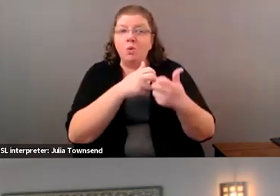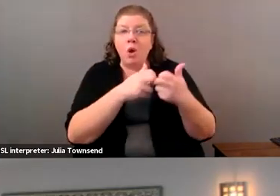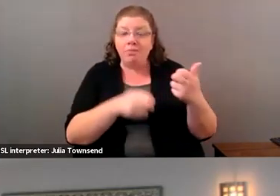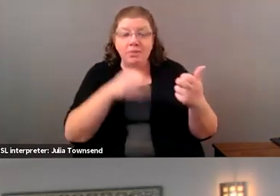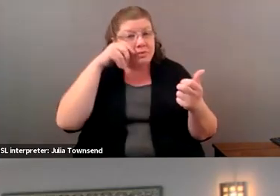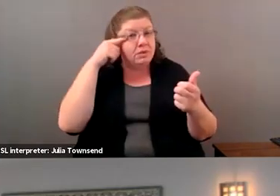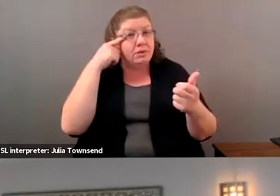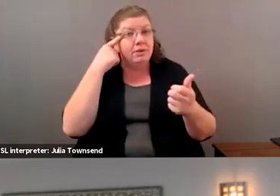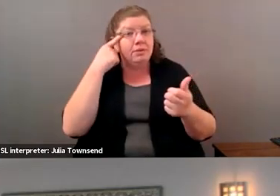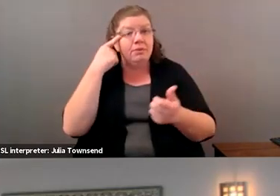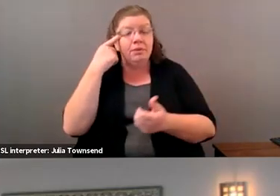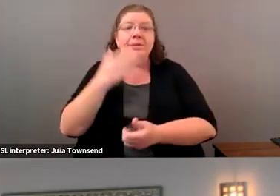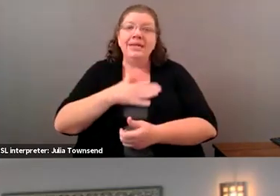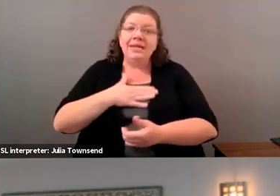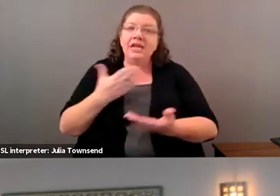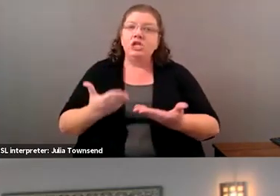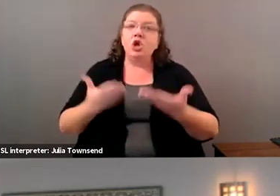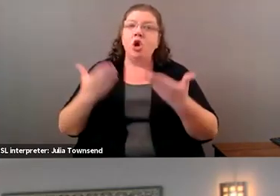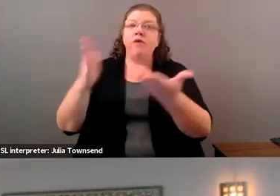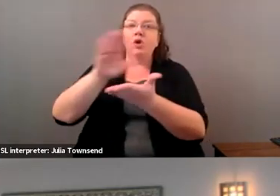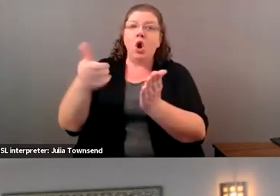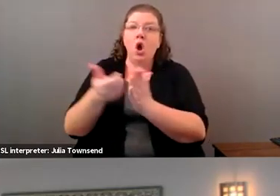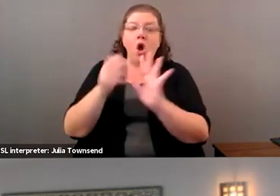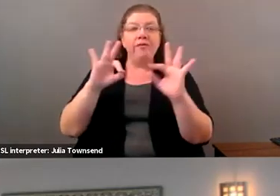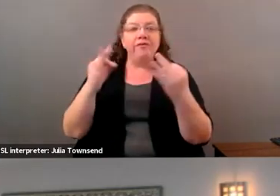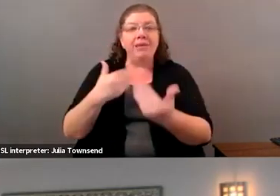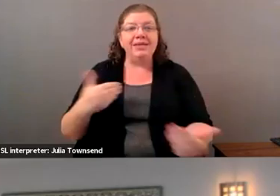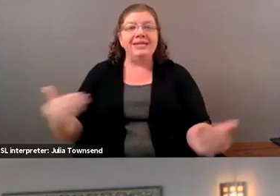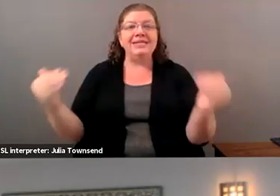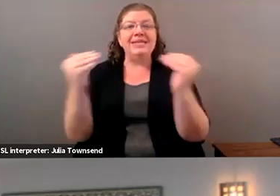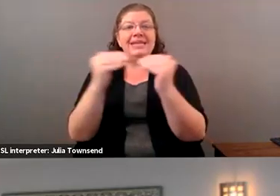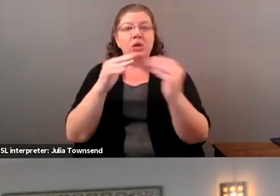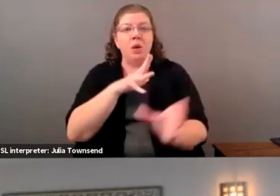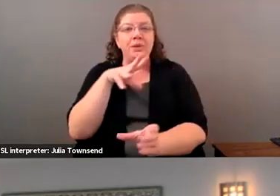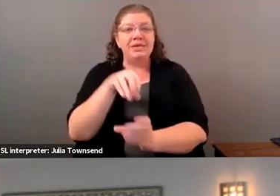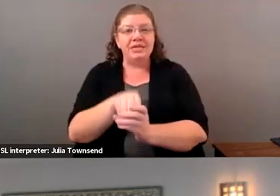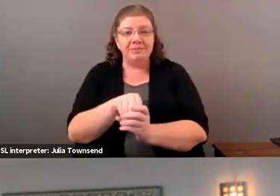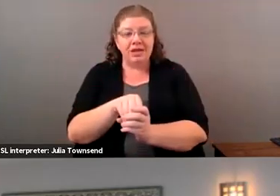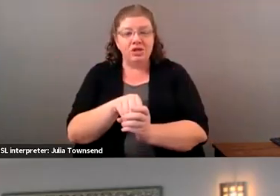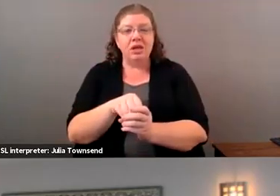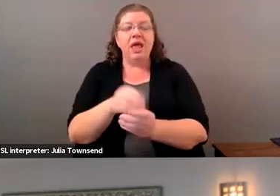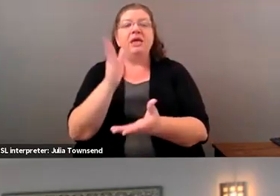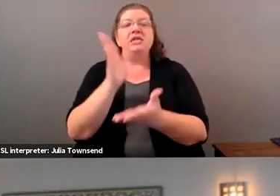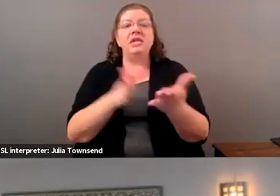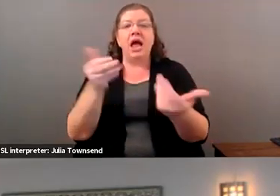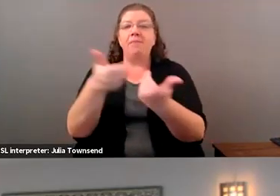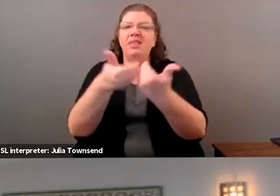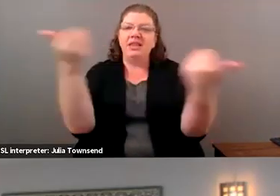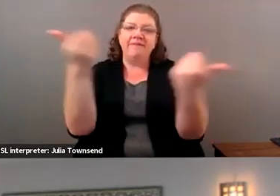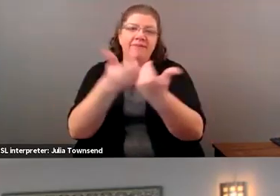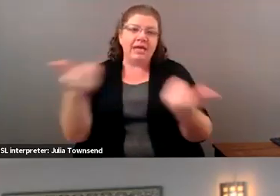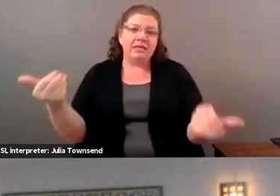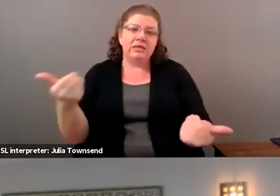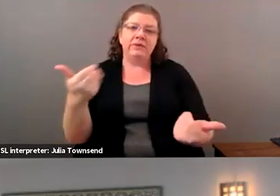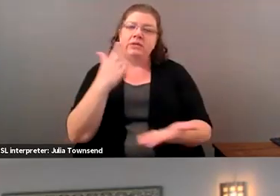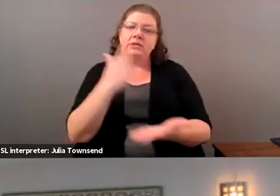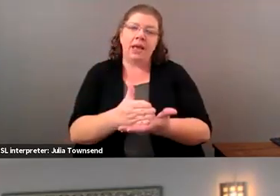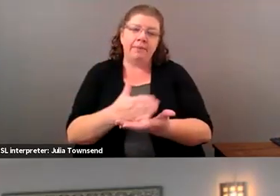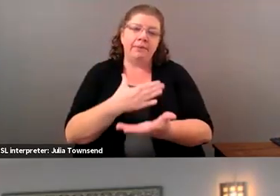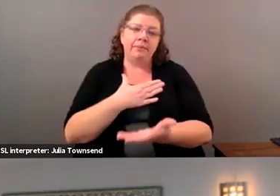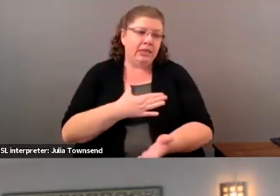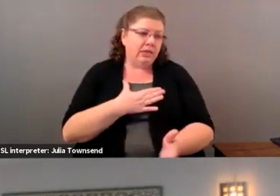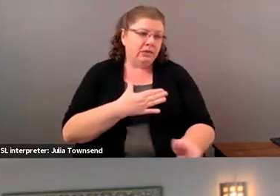por favor ofrezca esto todas las familias igual participación y con cesc en estas este divisionismo